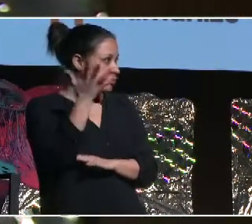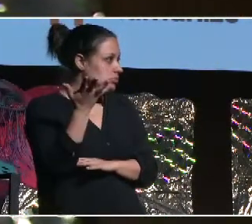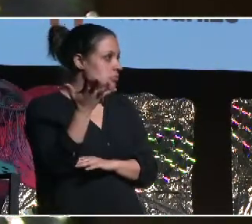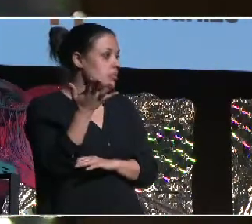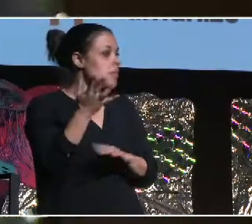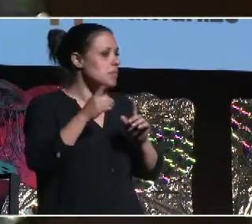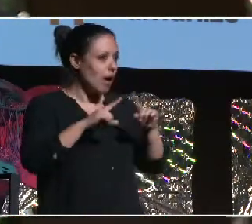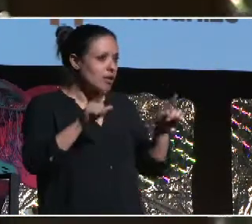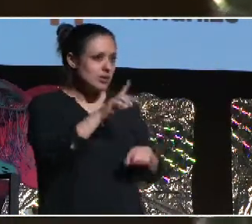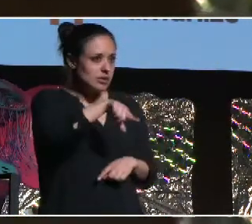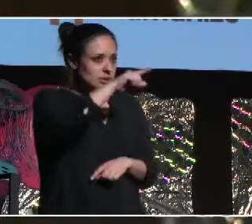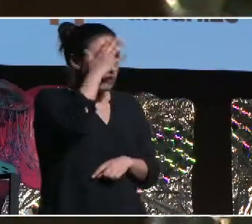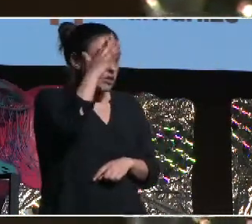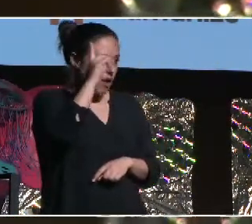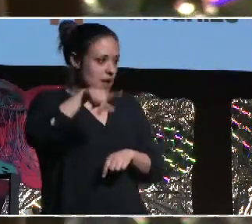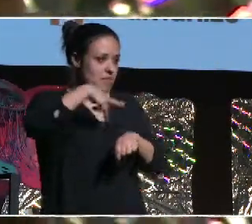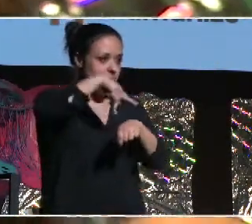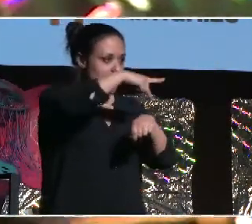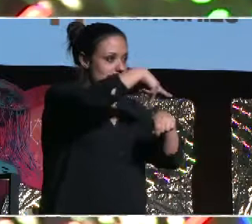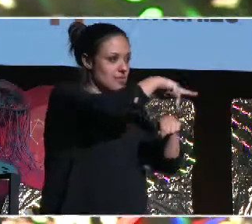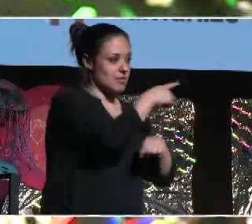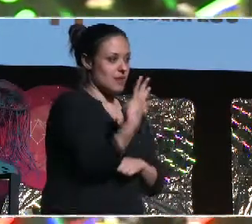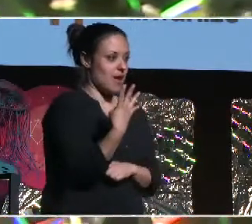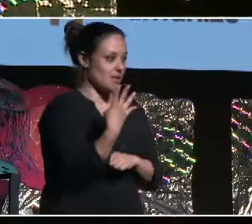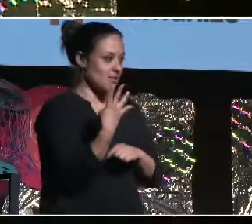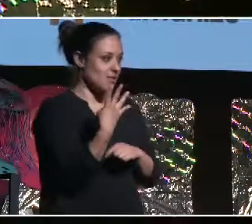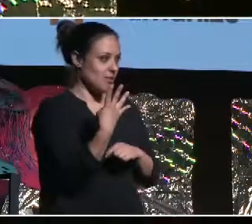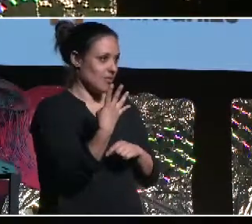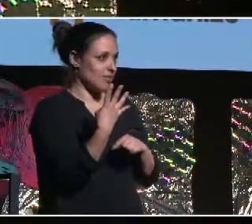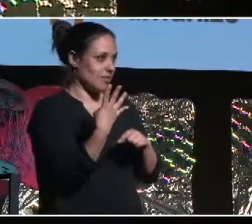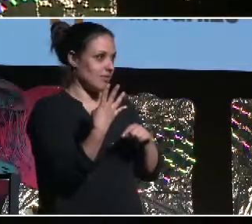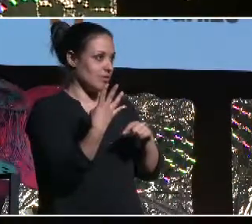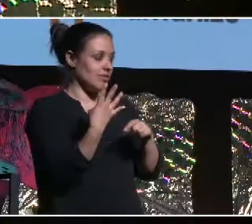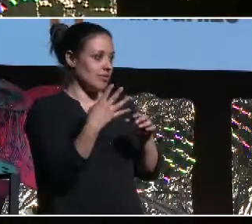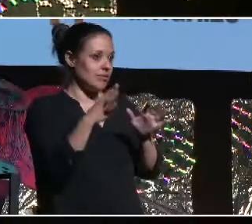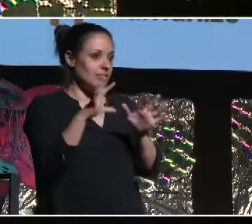países, de distintos continentes y demás.